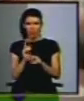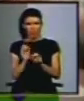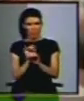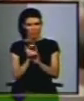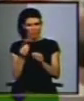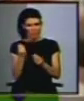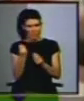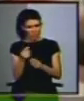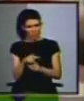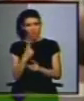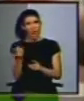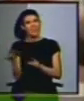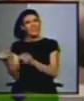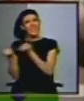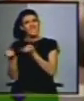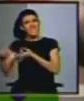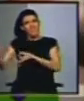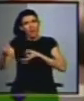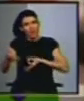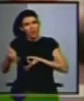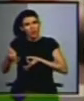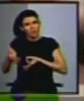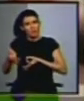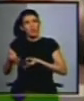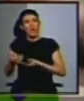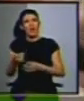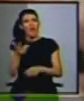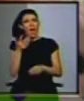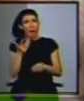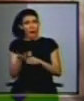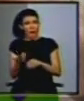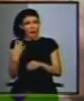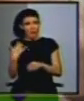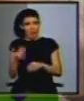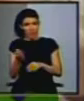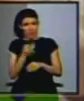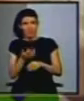Hemos constatado efectivamente que habían algunos órganos internos